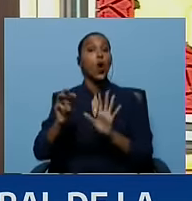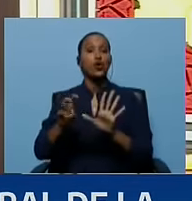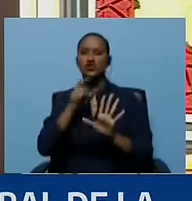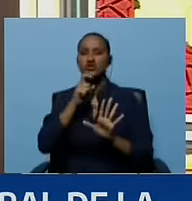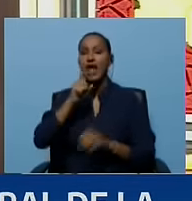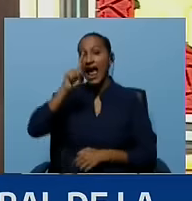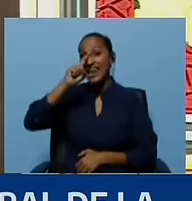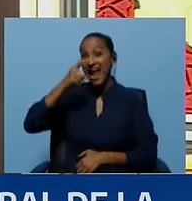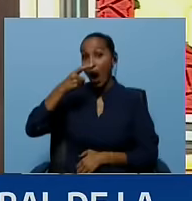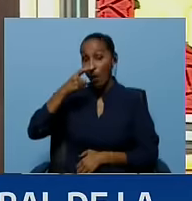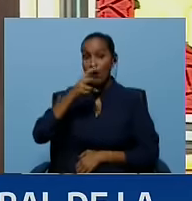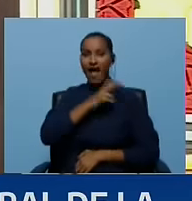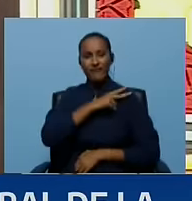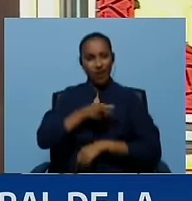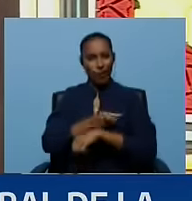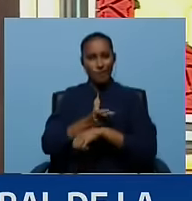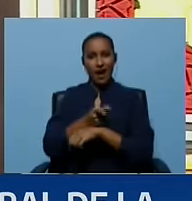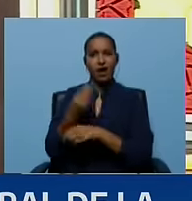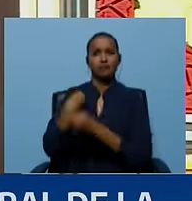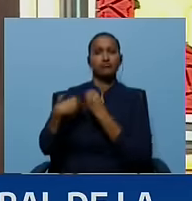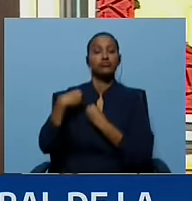y Prado el domingo en la noche,